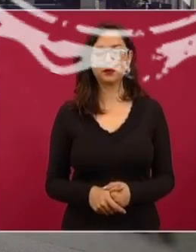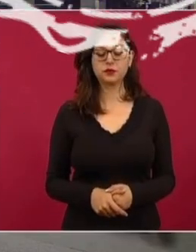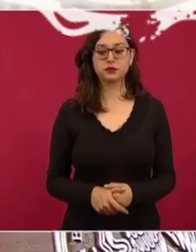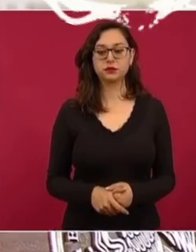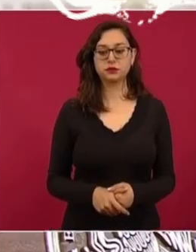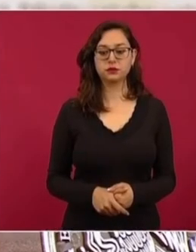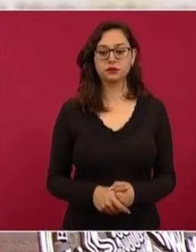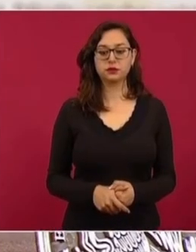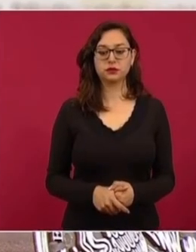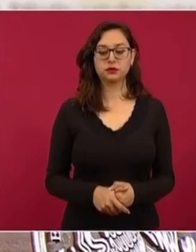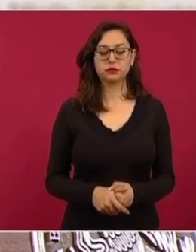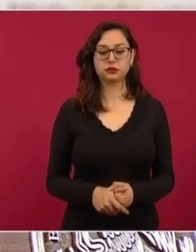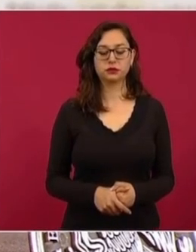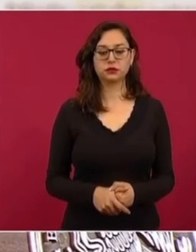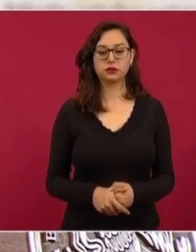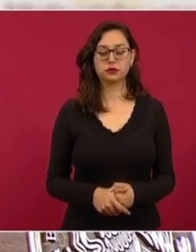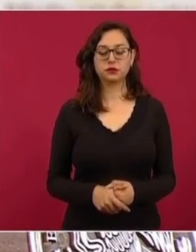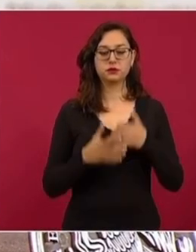primero que no dejen de